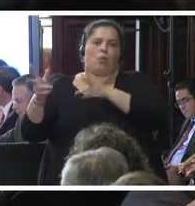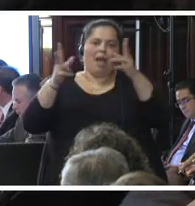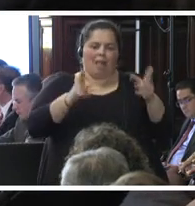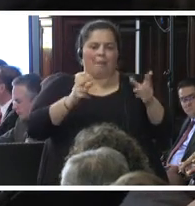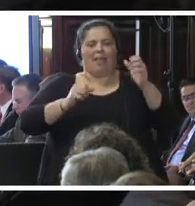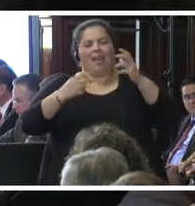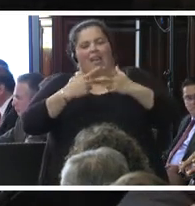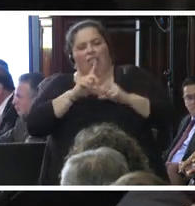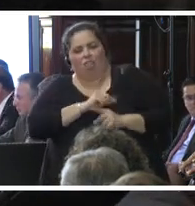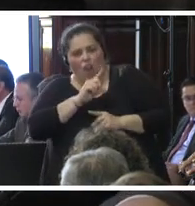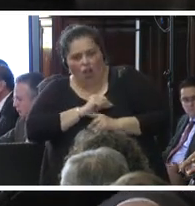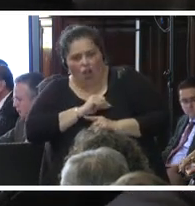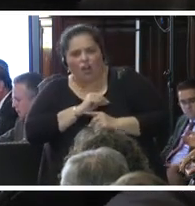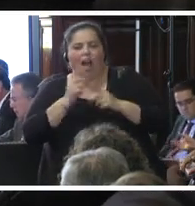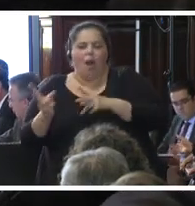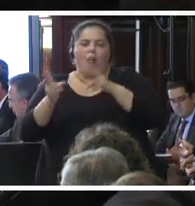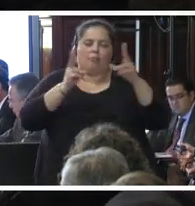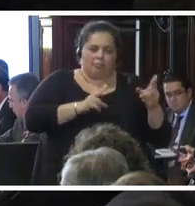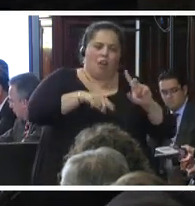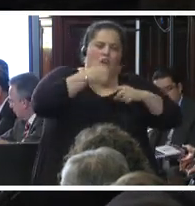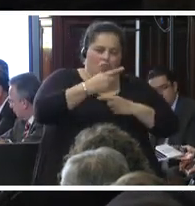reconstrucción del tejido social.